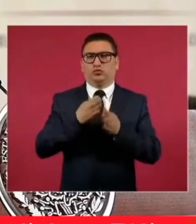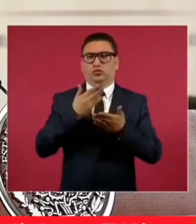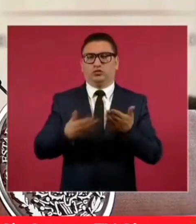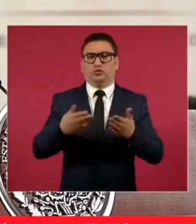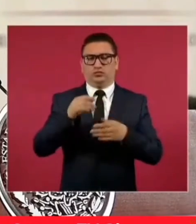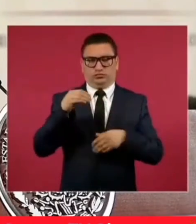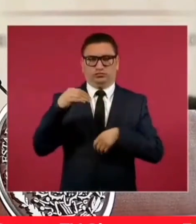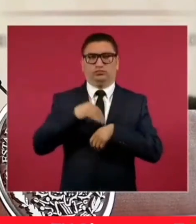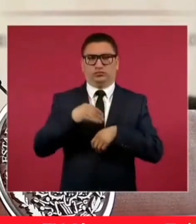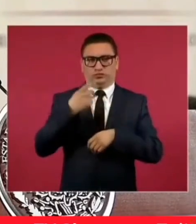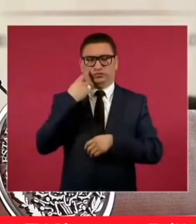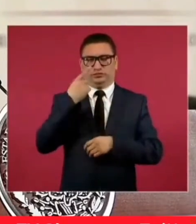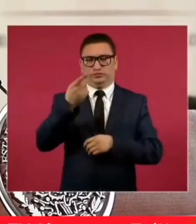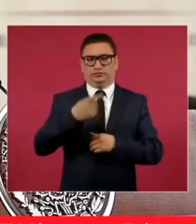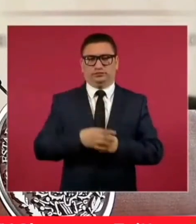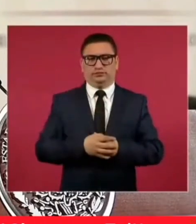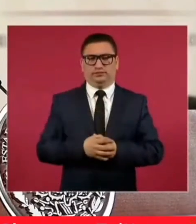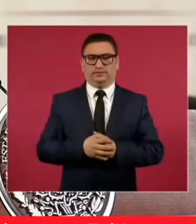no ponemos